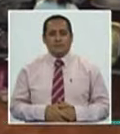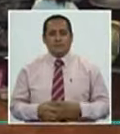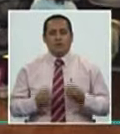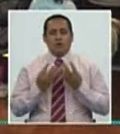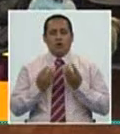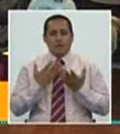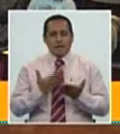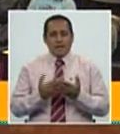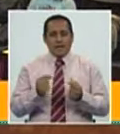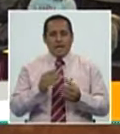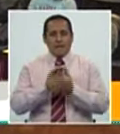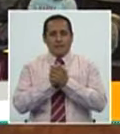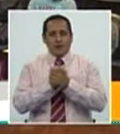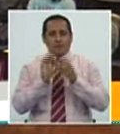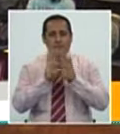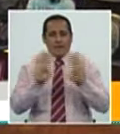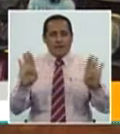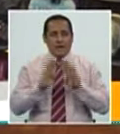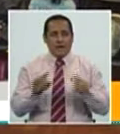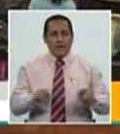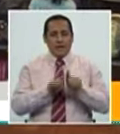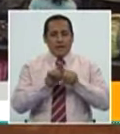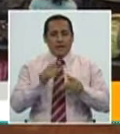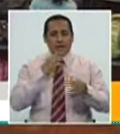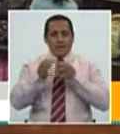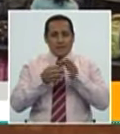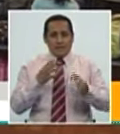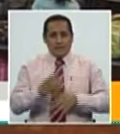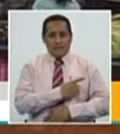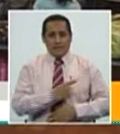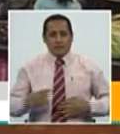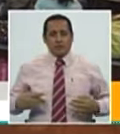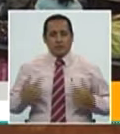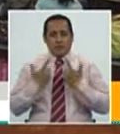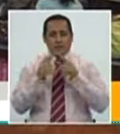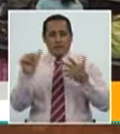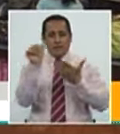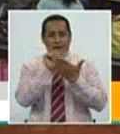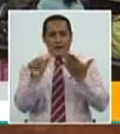¿Cómo están, amigos de Sin Barreras? Les habla Jonathan Oliveros, director de Liberarte Talleres